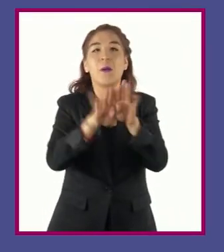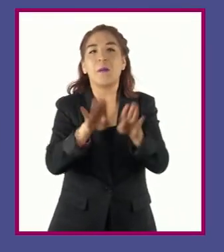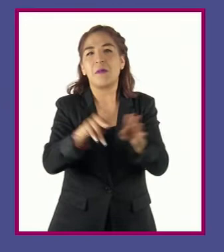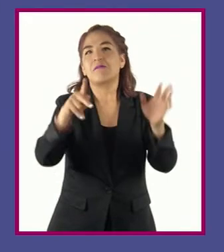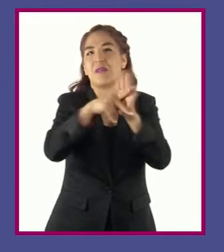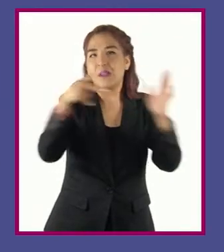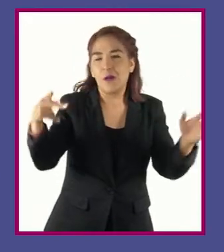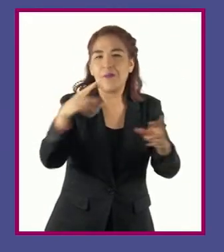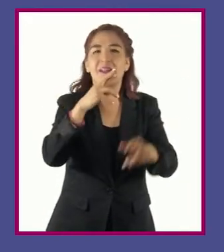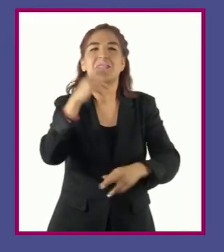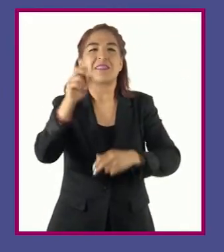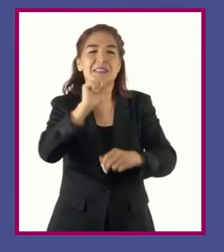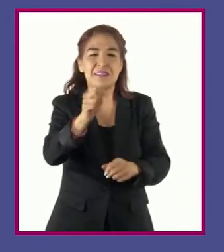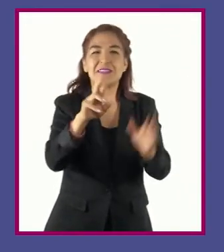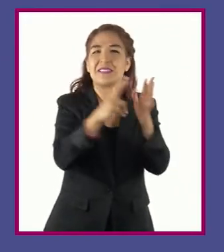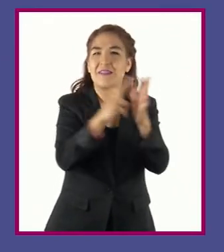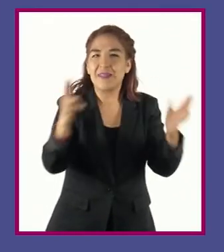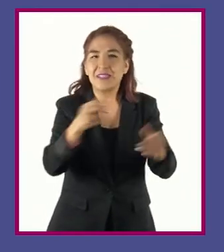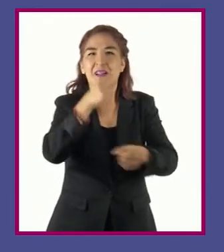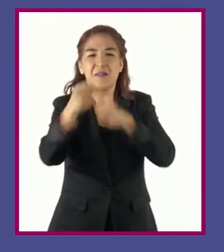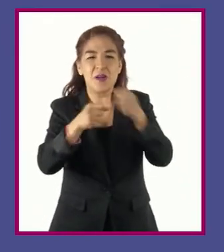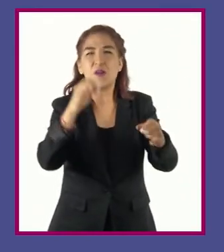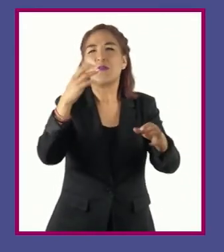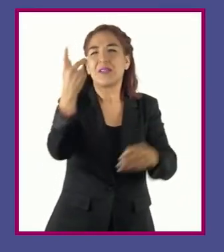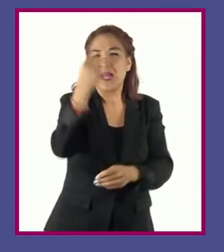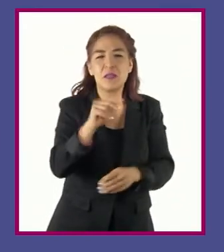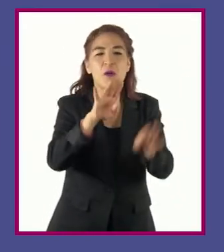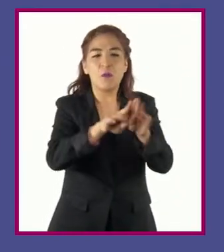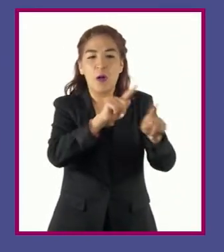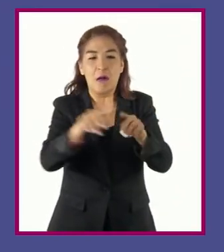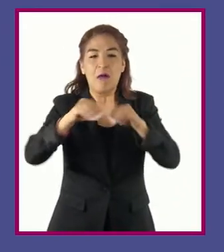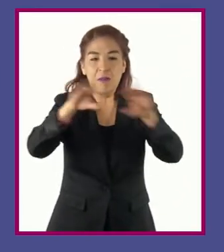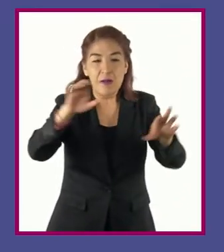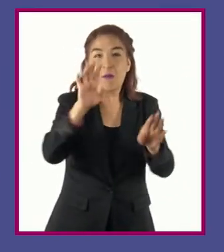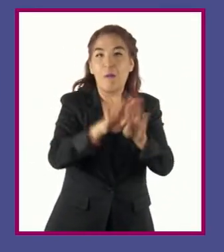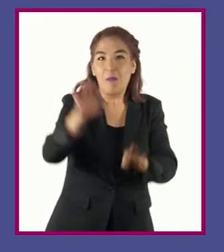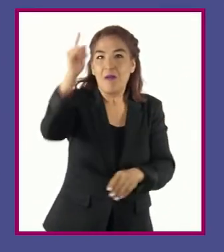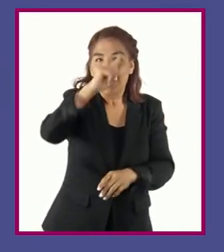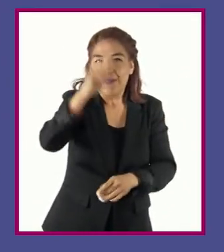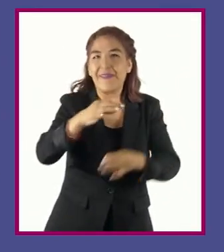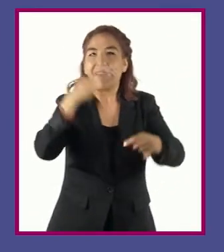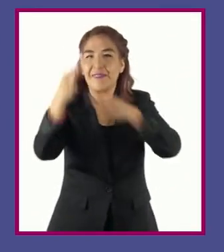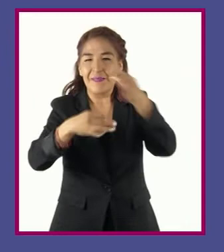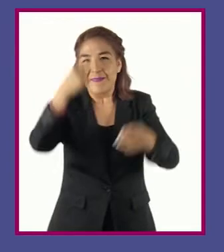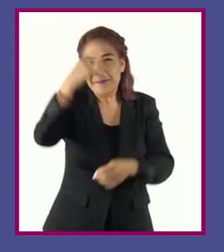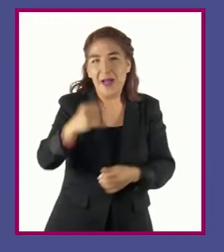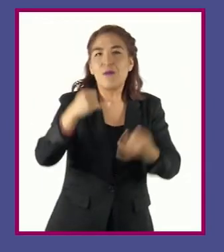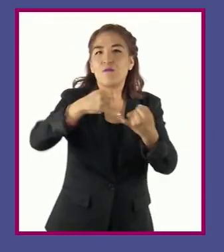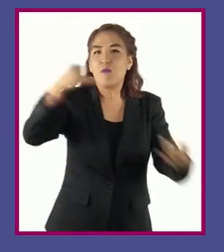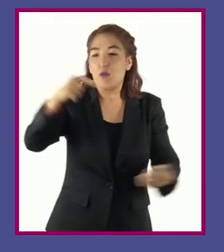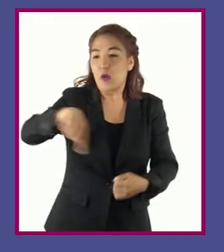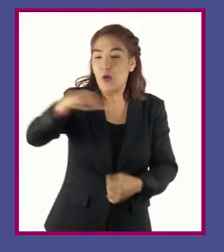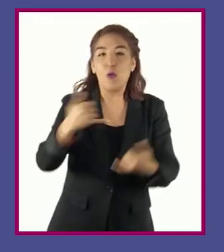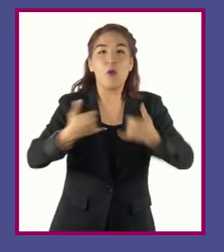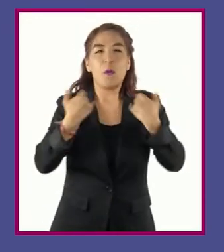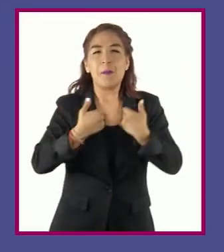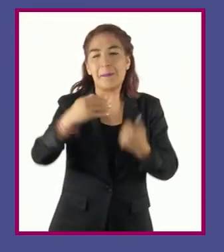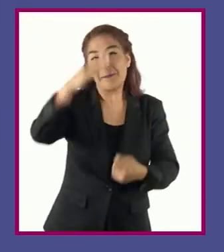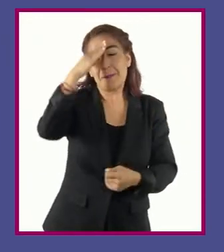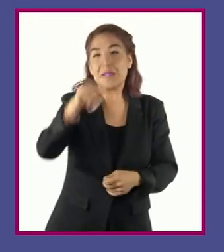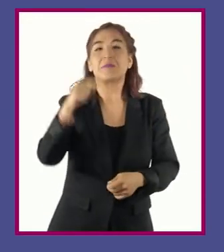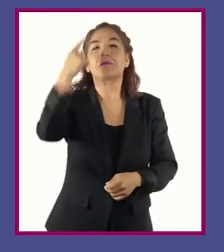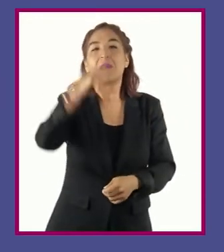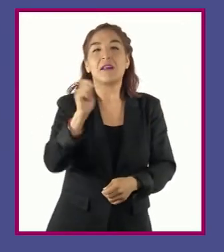por estas enfermedades. Además, algunos investigadores consideran que los jóvenes alteran su alimentación pensando que es el